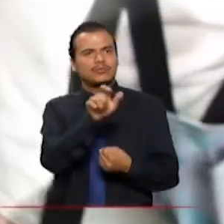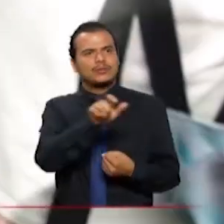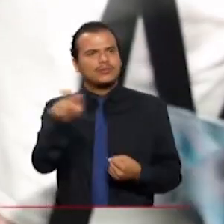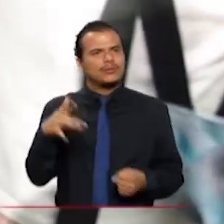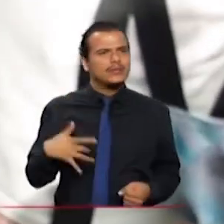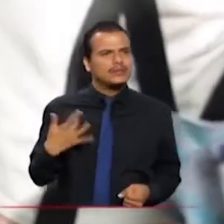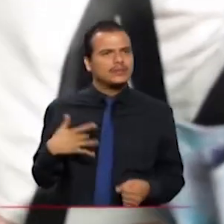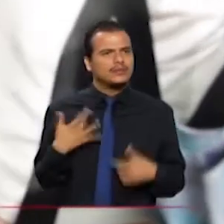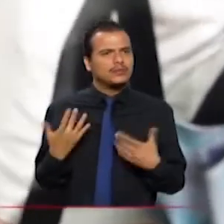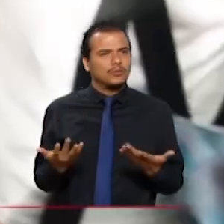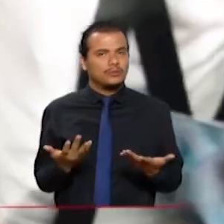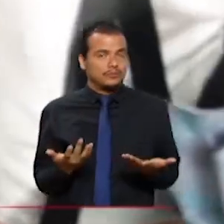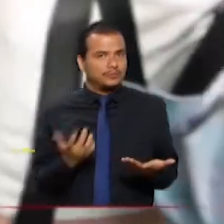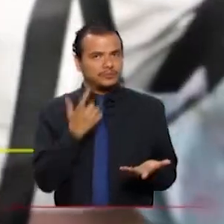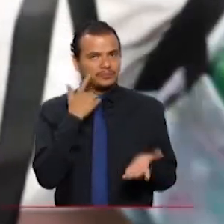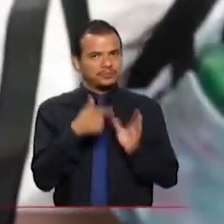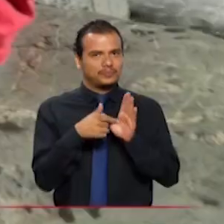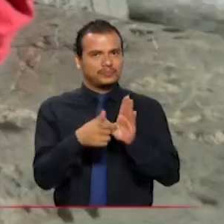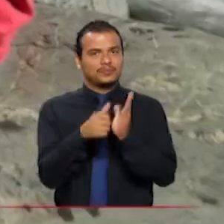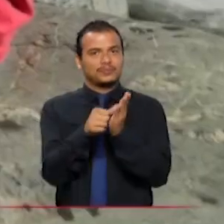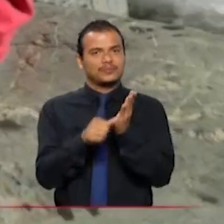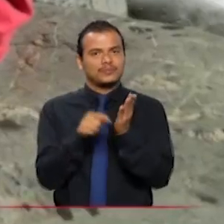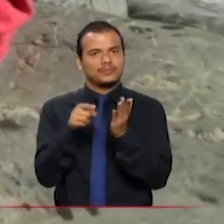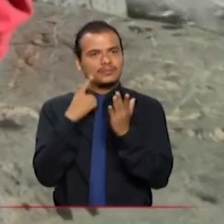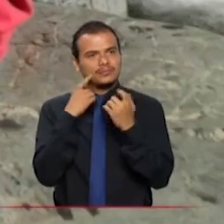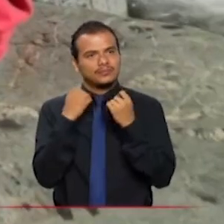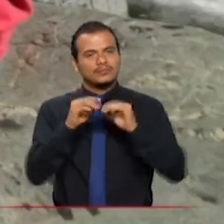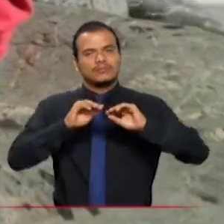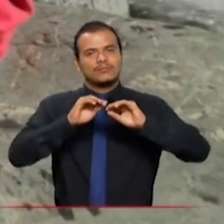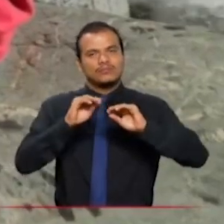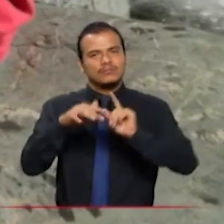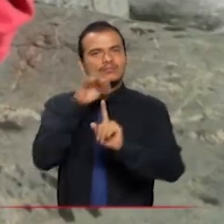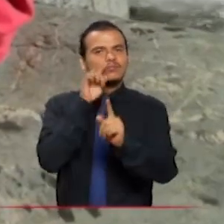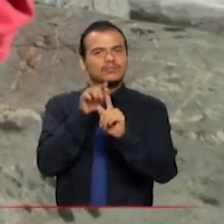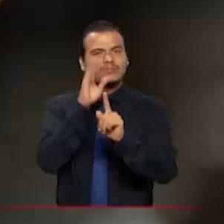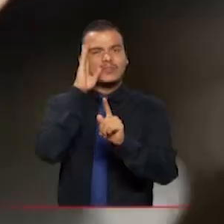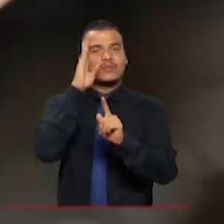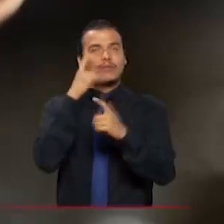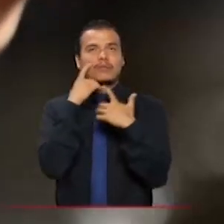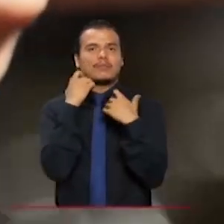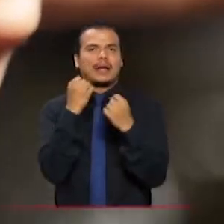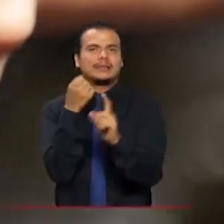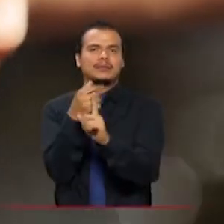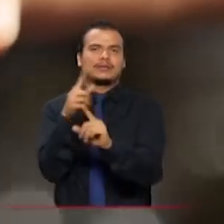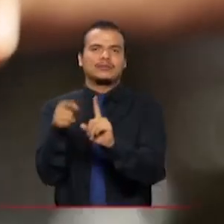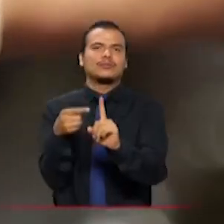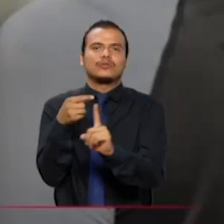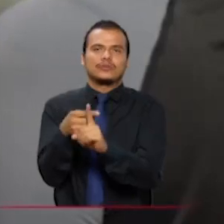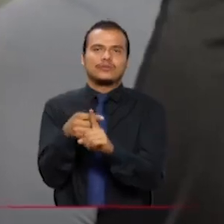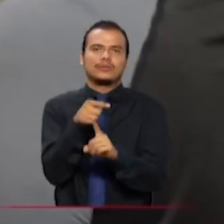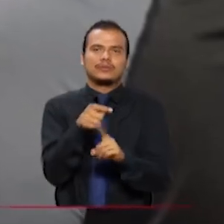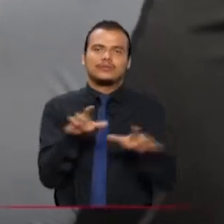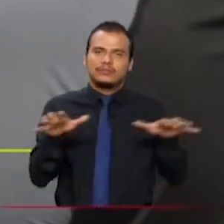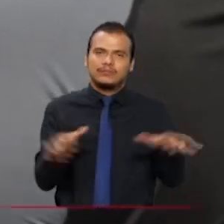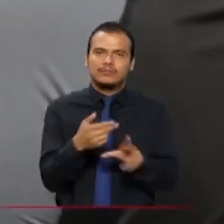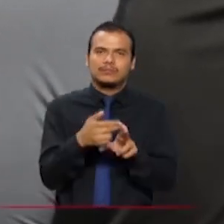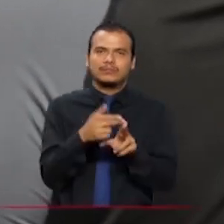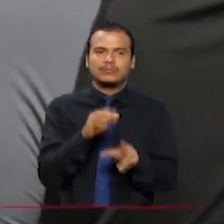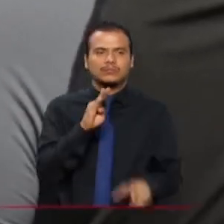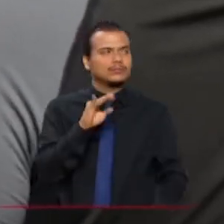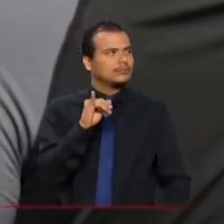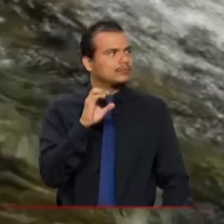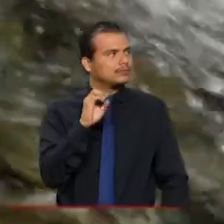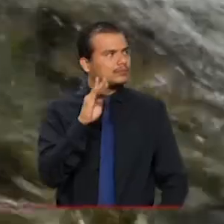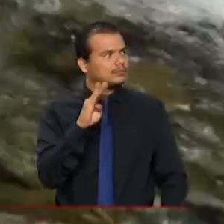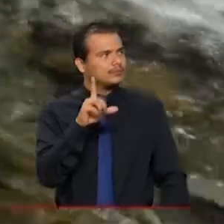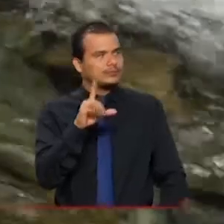Educación ambiental, la base de un futuro ambiental sostenible. El objetivo de estas actividades como la de BioBlitz es conocer la